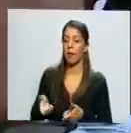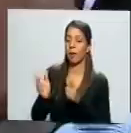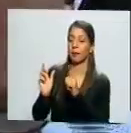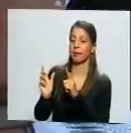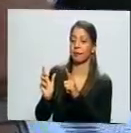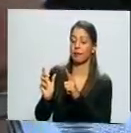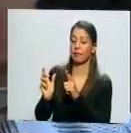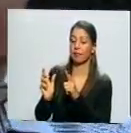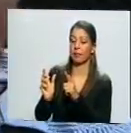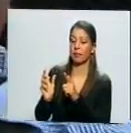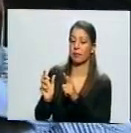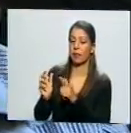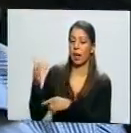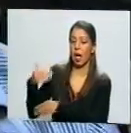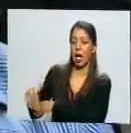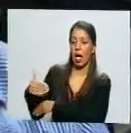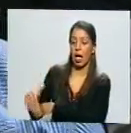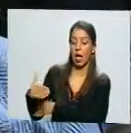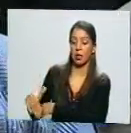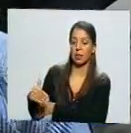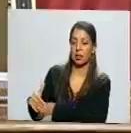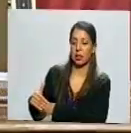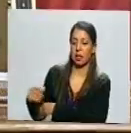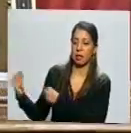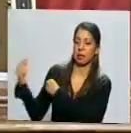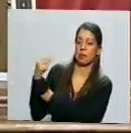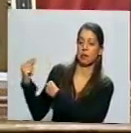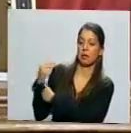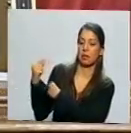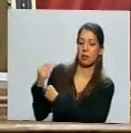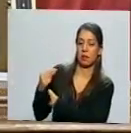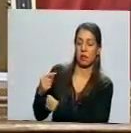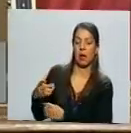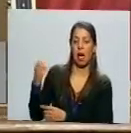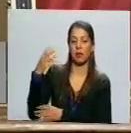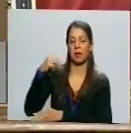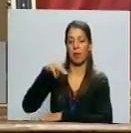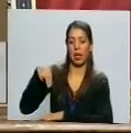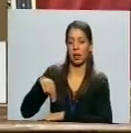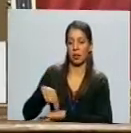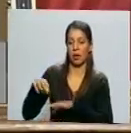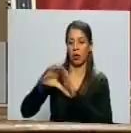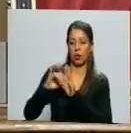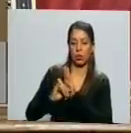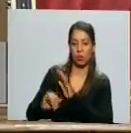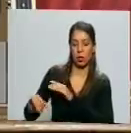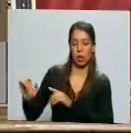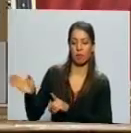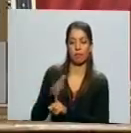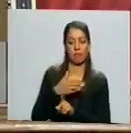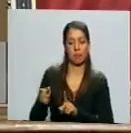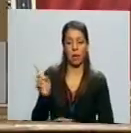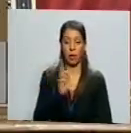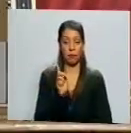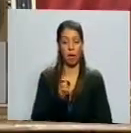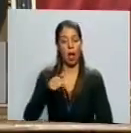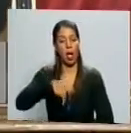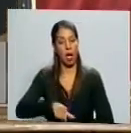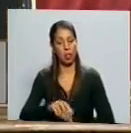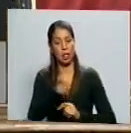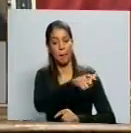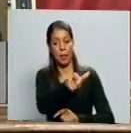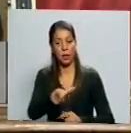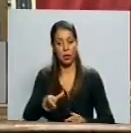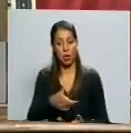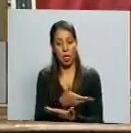o afuera de estas paredes se boicotee la acción de la Asamblea Nacional Constituyente. Estos constituyentes y estas